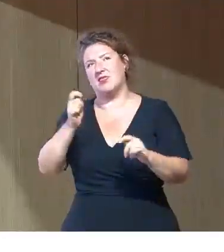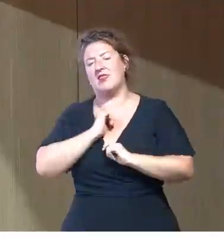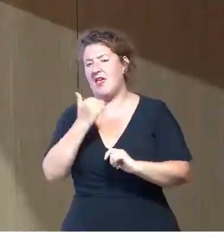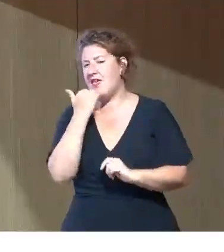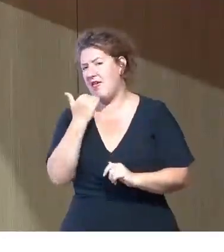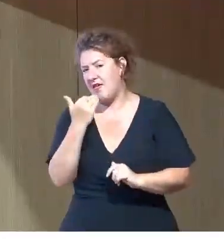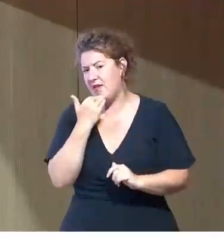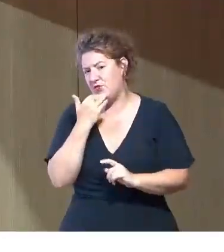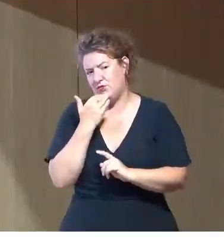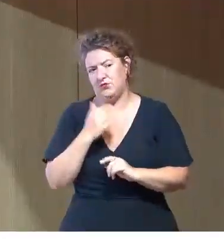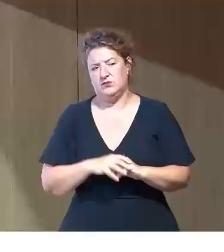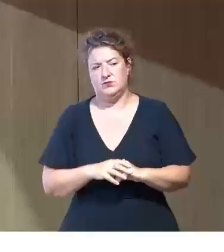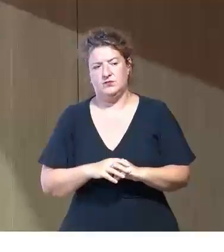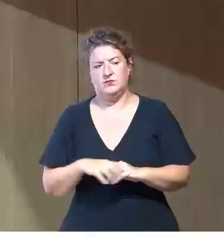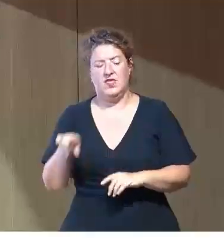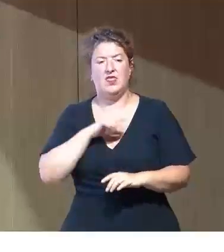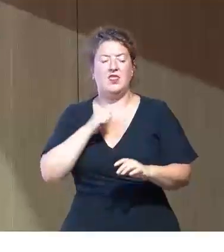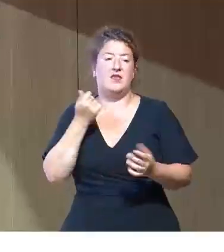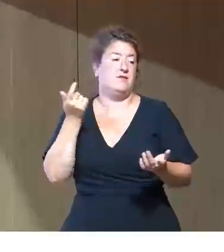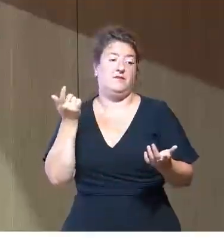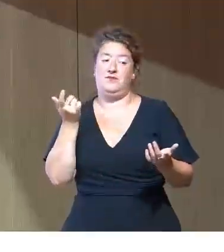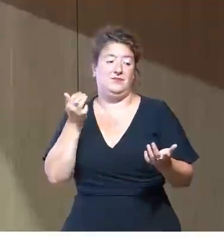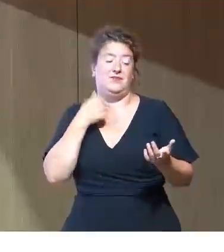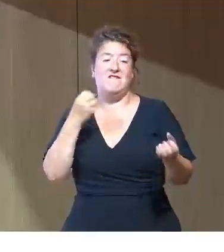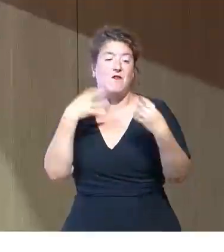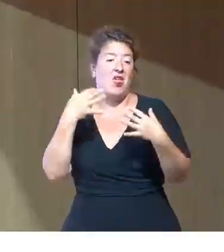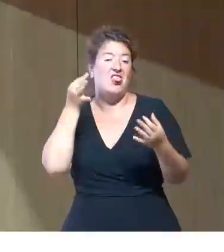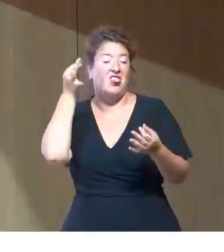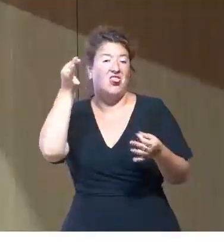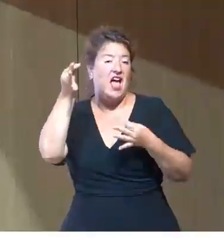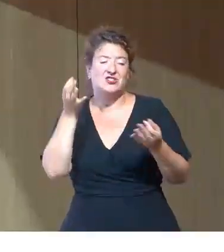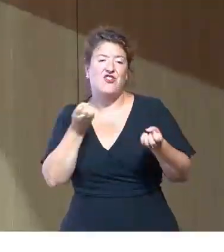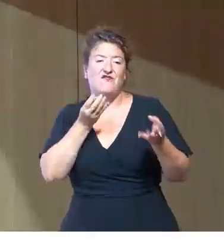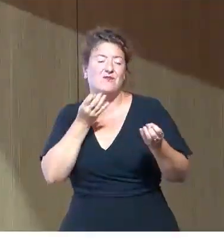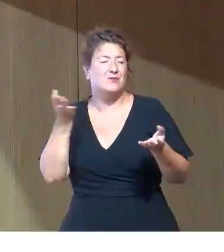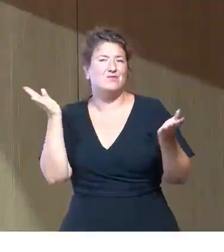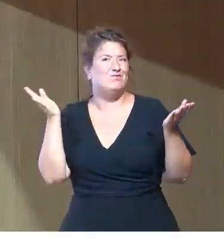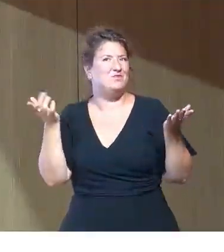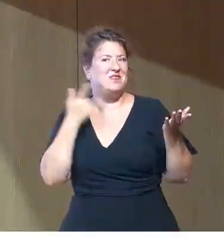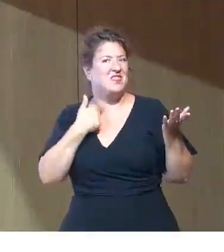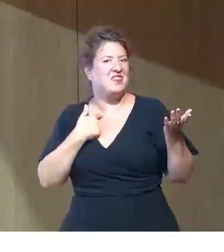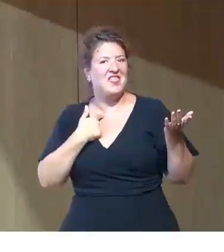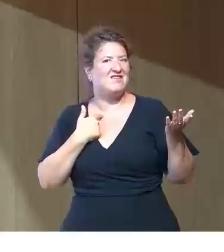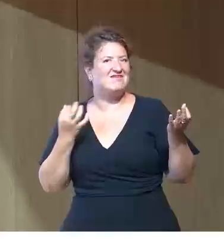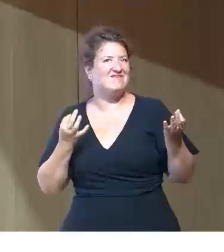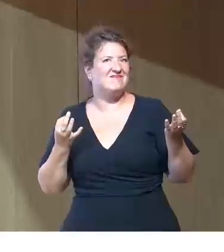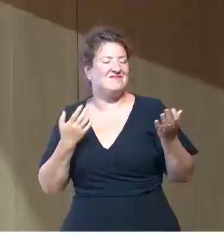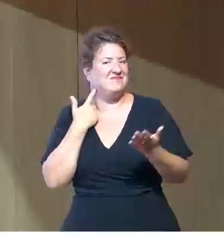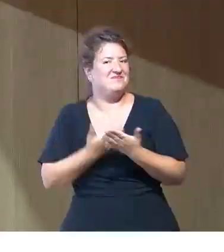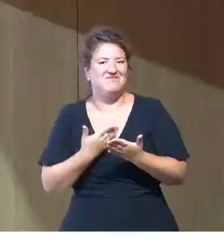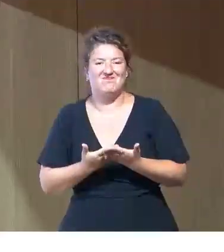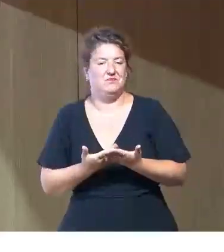y los datos nos dicen que no lo estamos consiguiendo por lo tanto algo no parece que algo falla